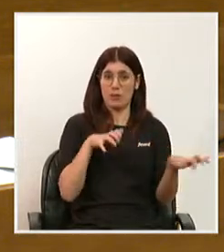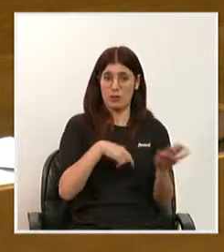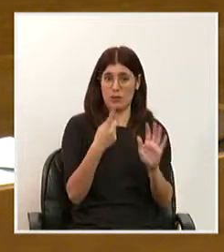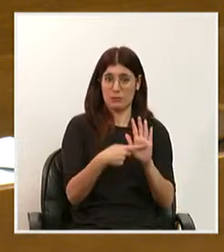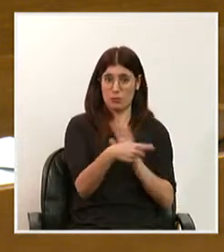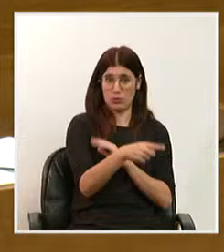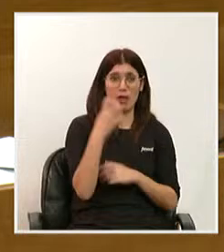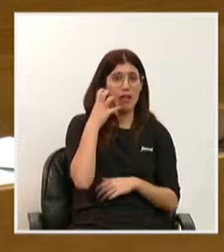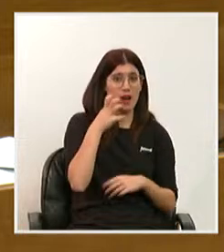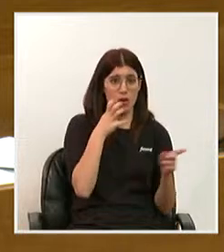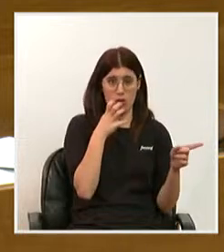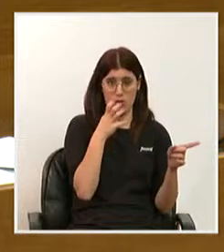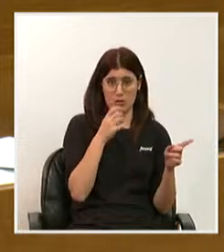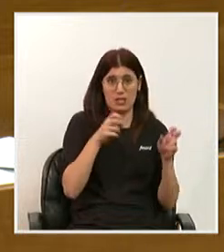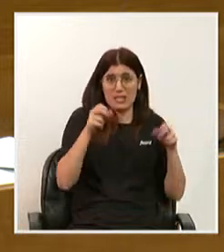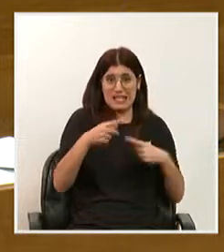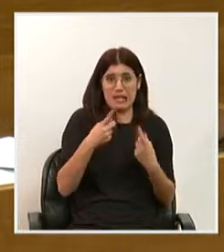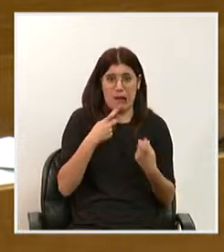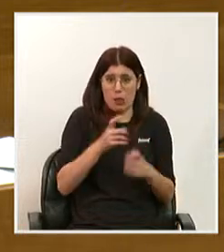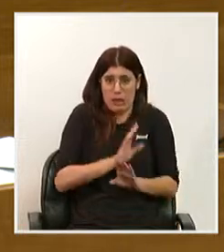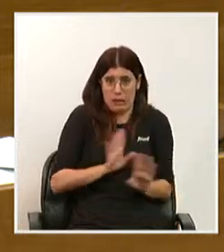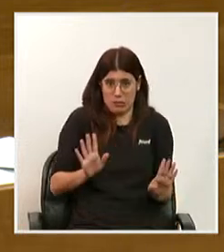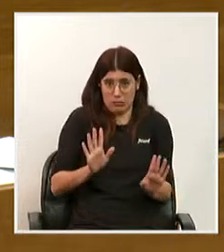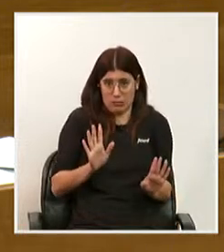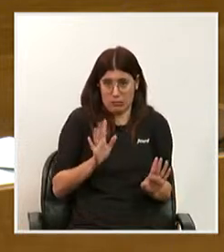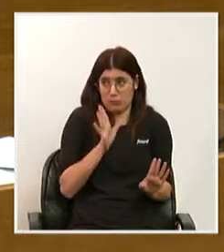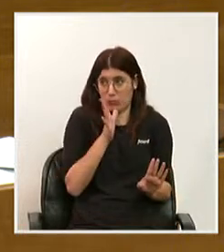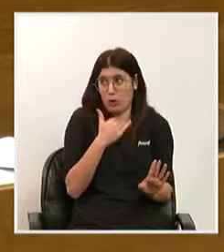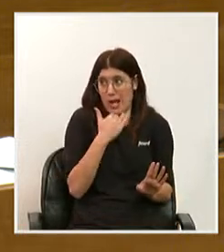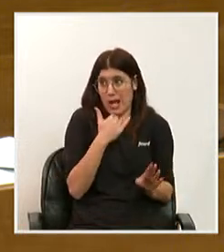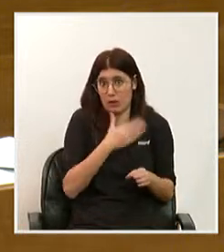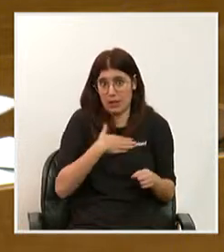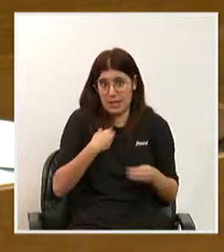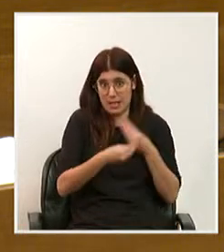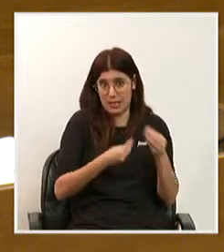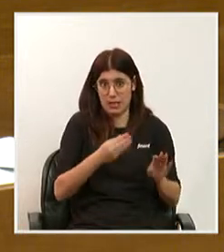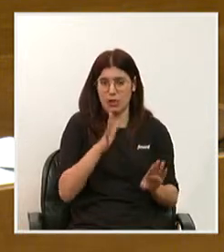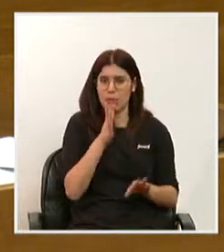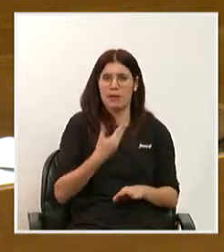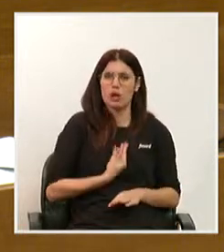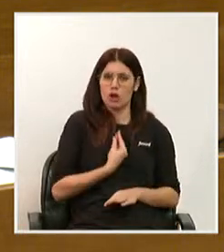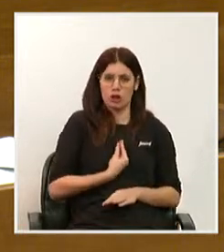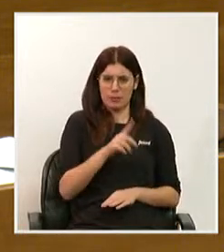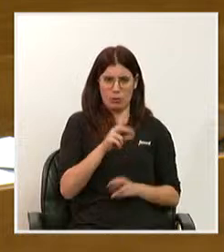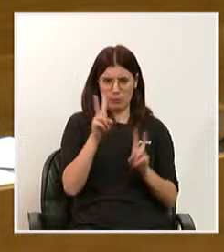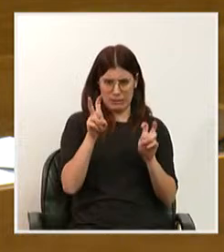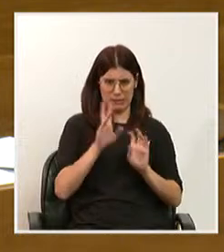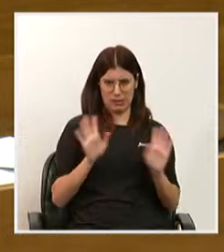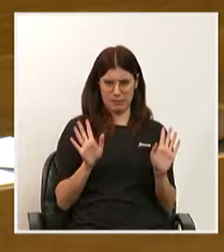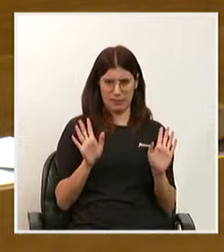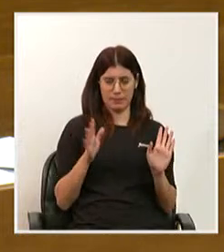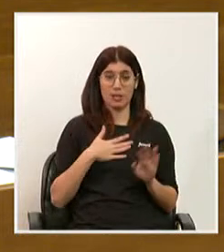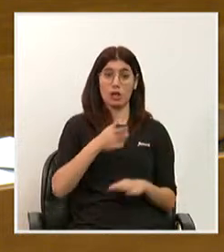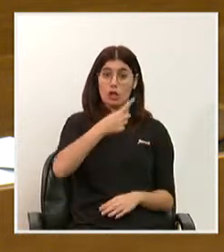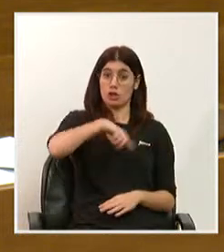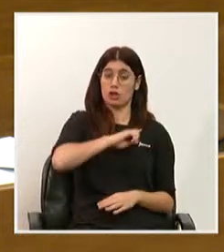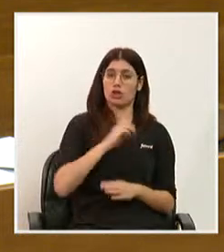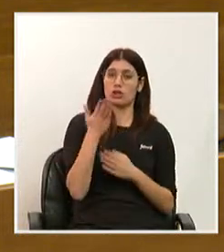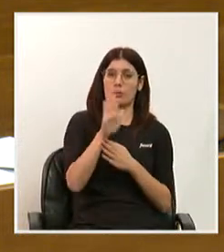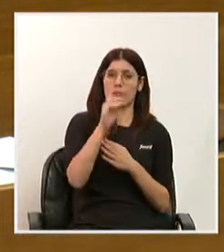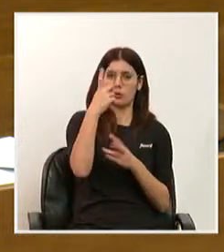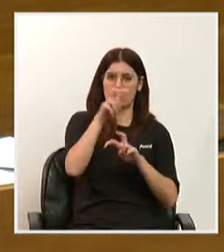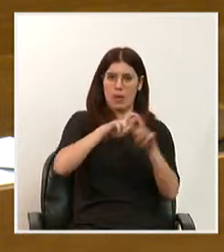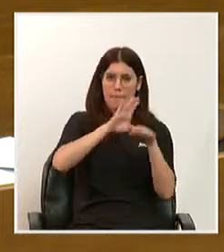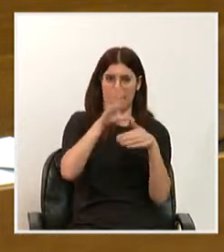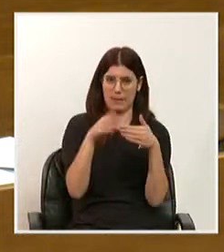Nao que negociar ningú pero algo pero no se preocupe de nos propem unaa